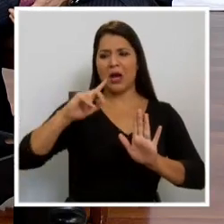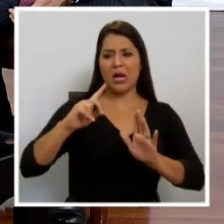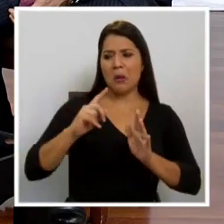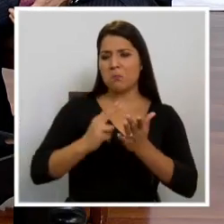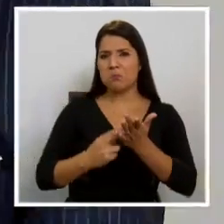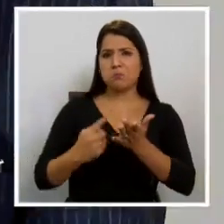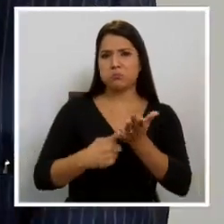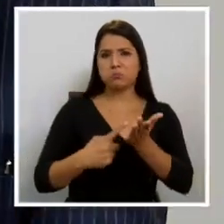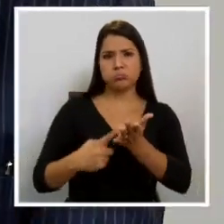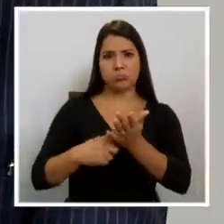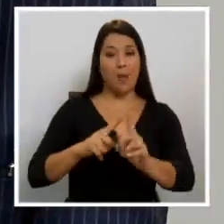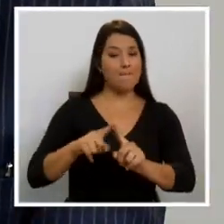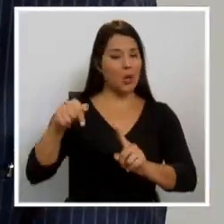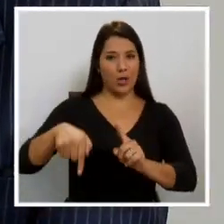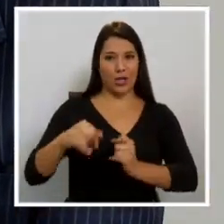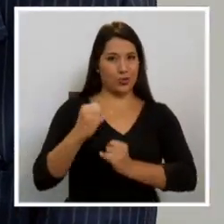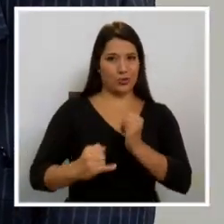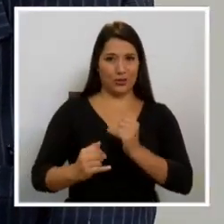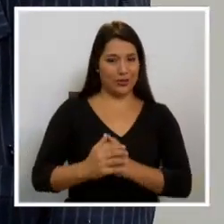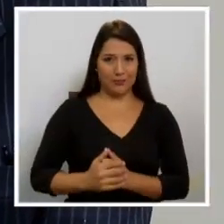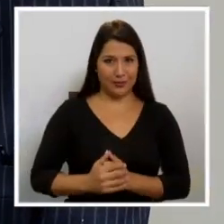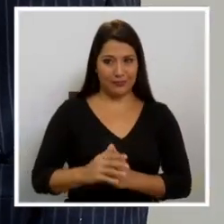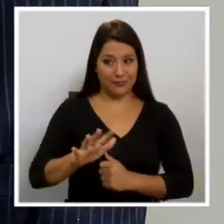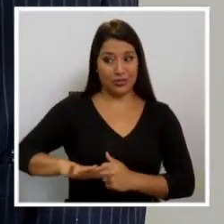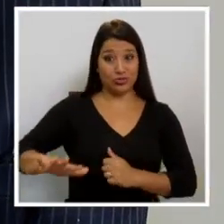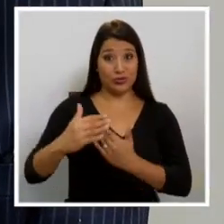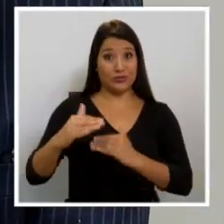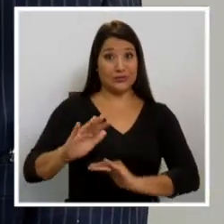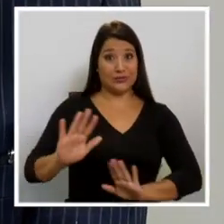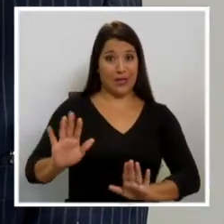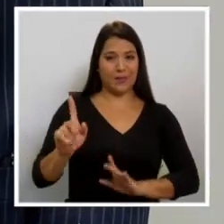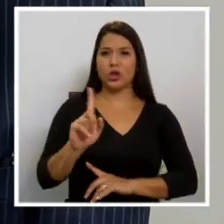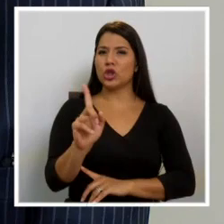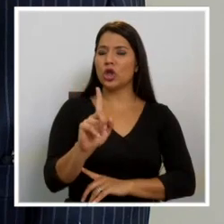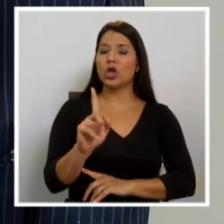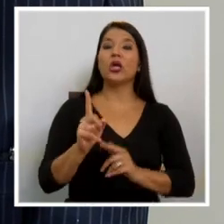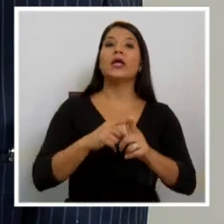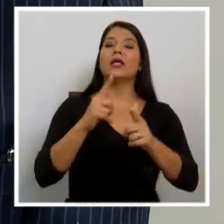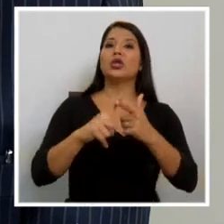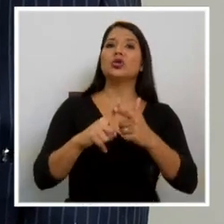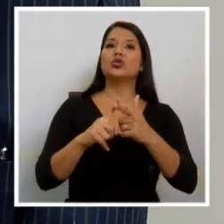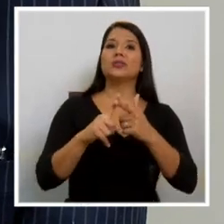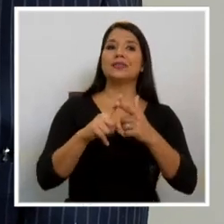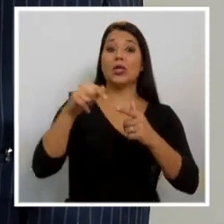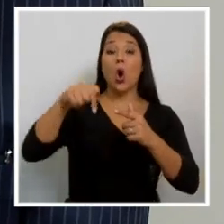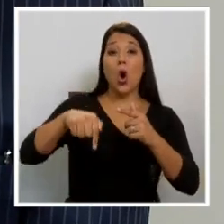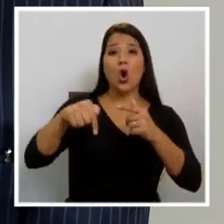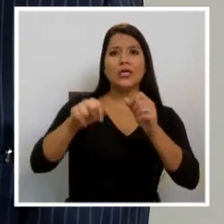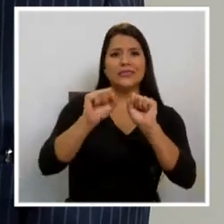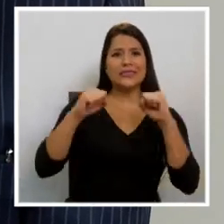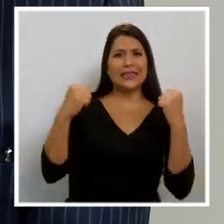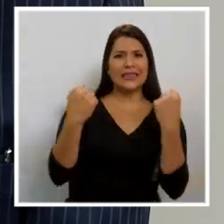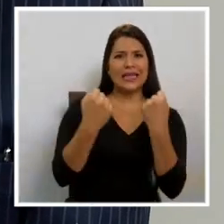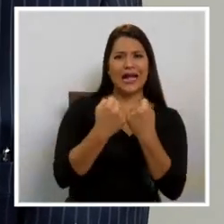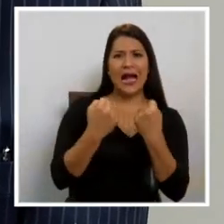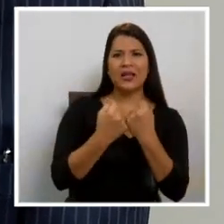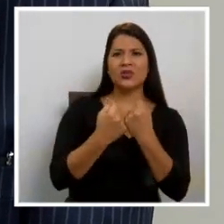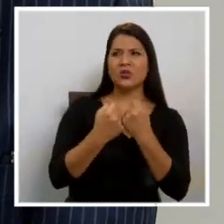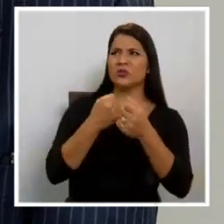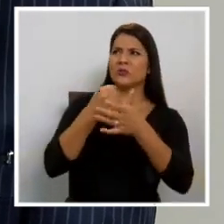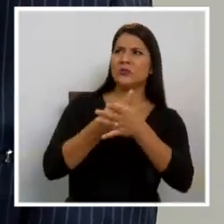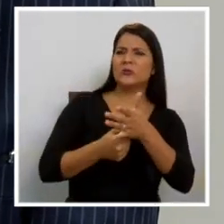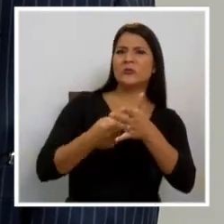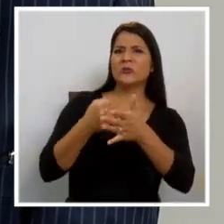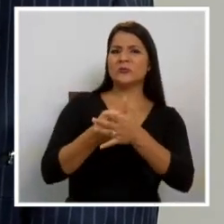aquí. Y el señalamiento que está planteando hoy el movimiento sindical es el que me preocupa, porque está diciendo,